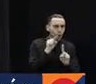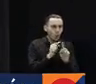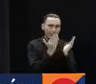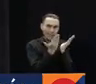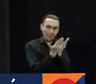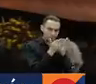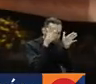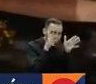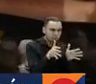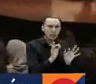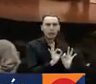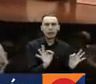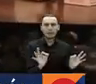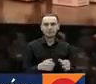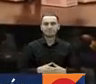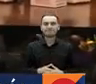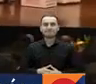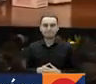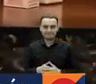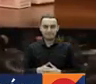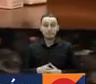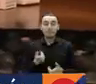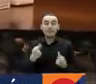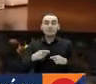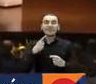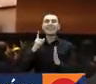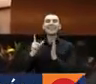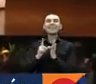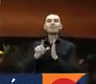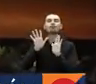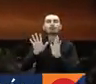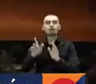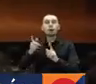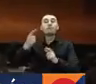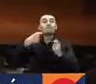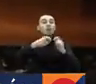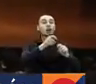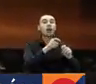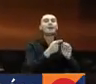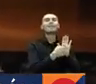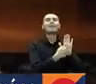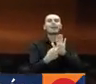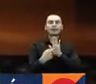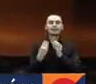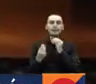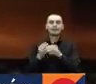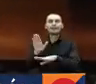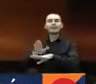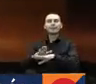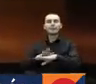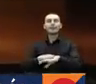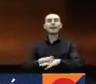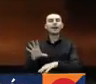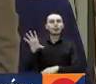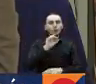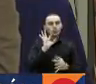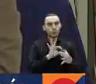necesaria al respecto. Ban Ki-moon participó en la presentación de su libro aquí en la Filbo de Bogotá, en el que hace un llamado a la unión.